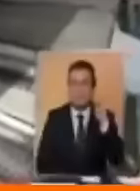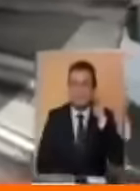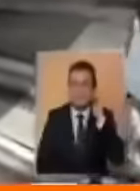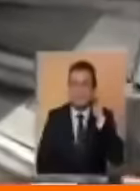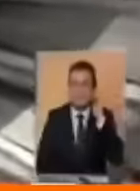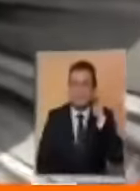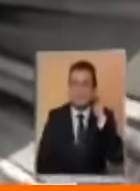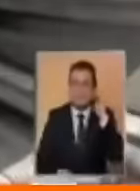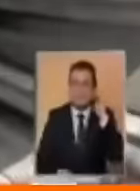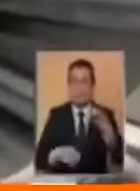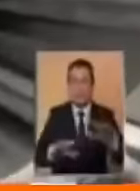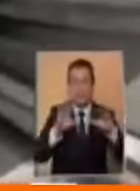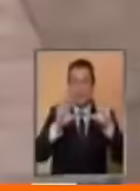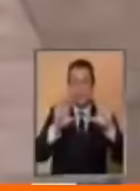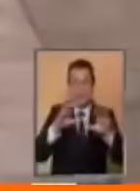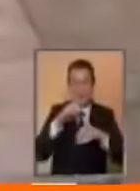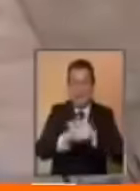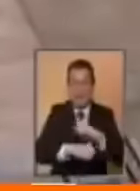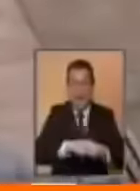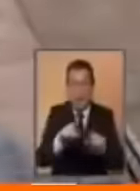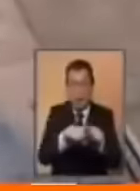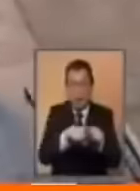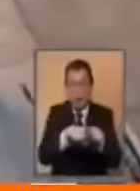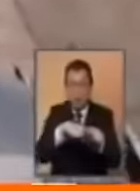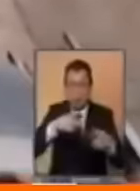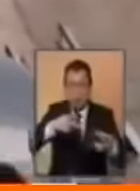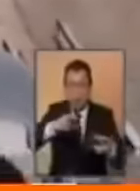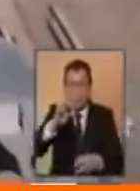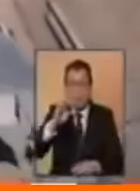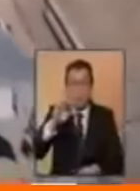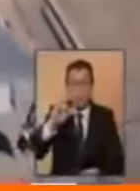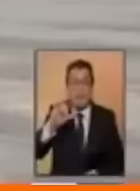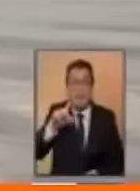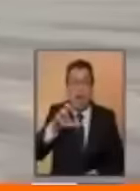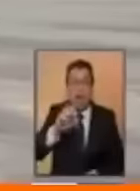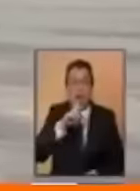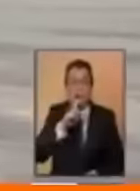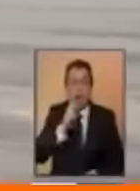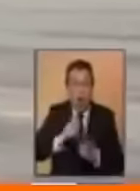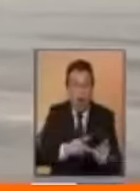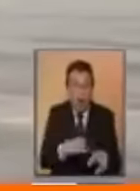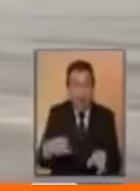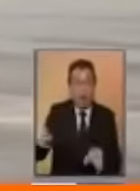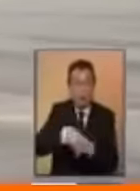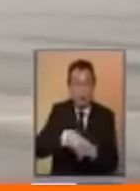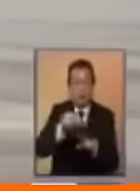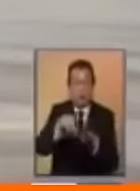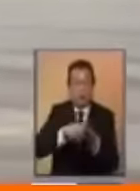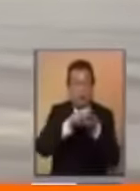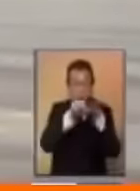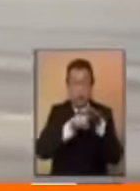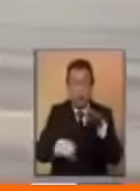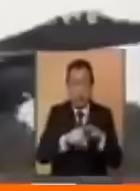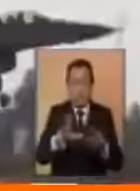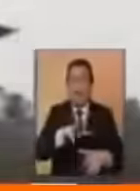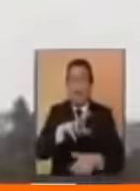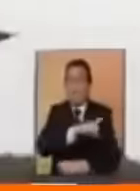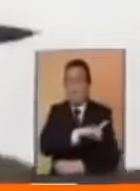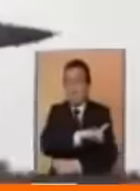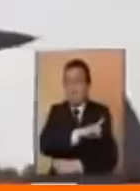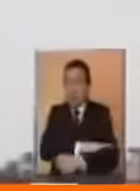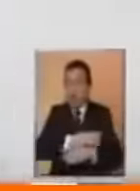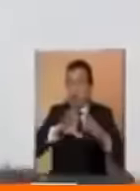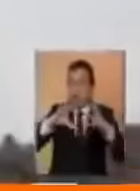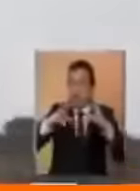10 años demora el entrenamiento de un piloto de guerra en Chile para tener su asiento en uno de los cazabombarderos más poderosos del